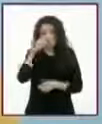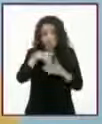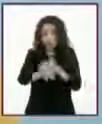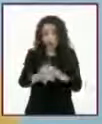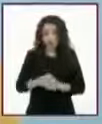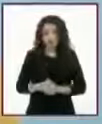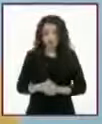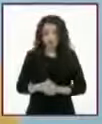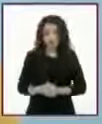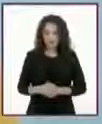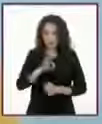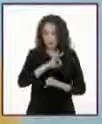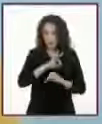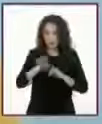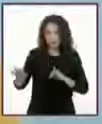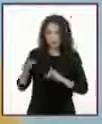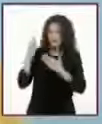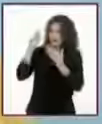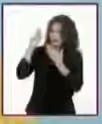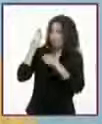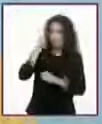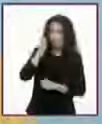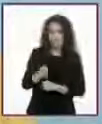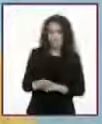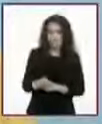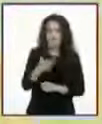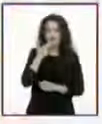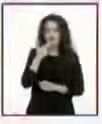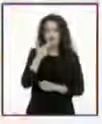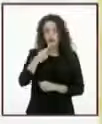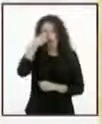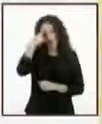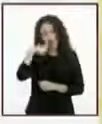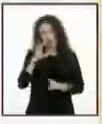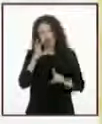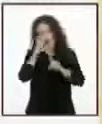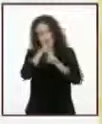Finalidad. Se usa para expresar un propósito o fin.